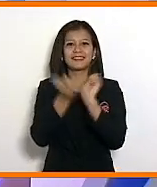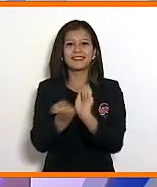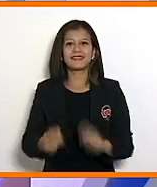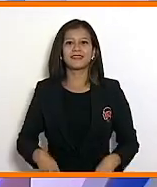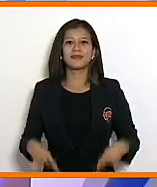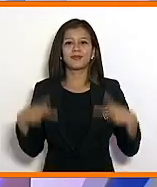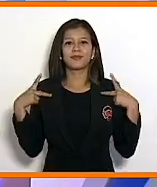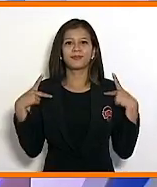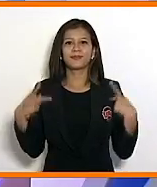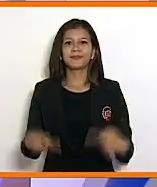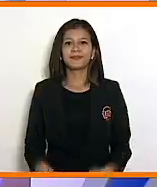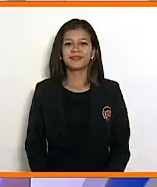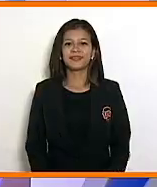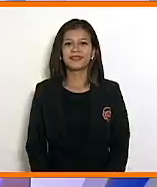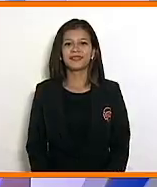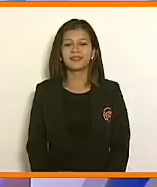vida.